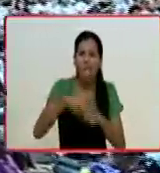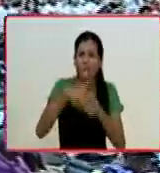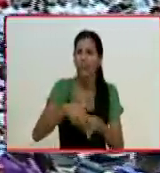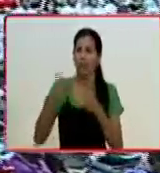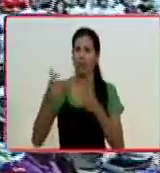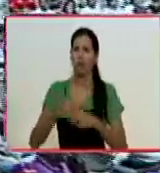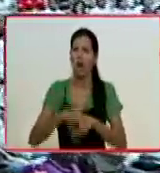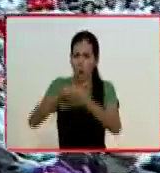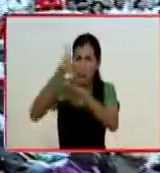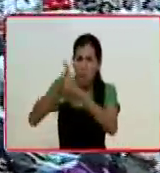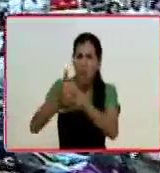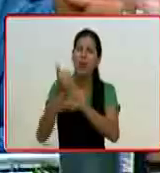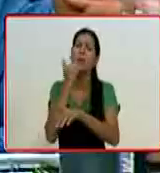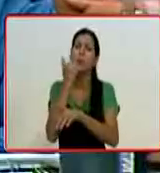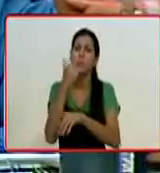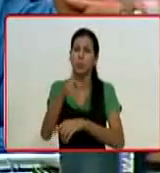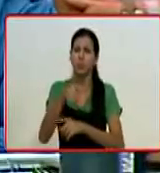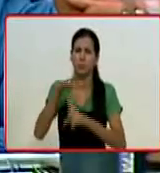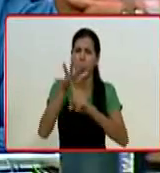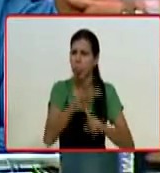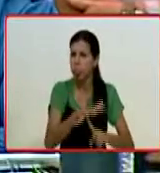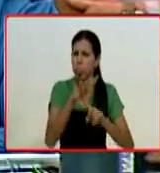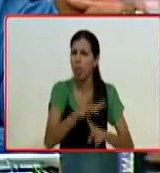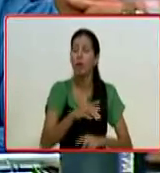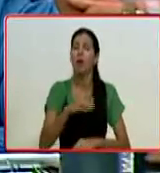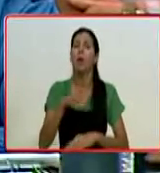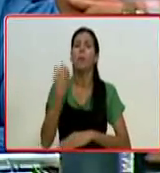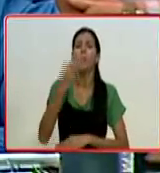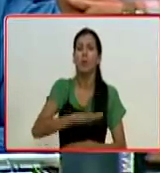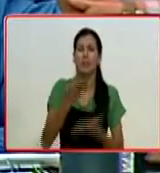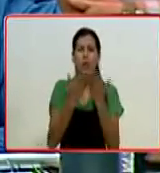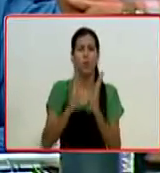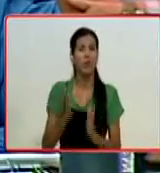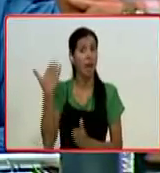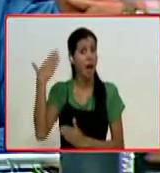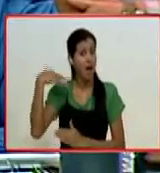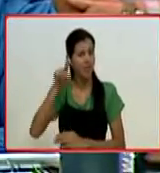responsable de la represión y muerte de estudiantes.